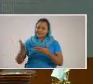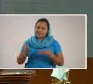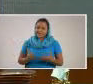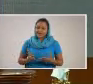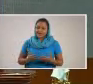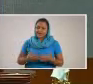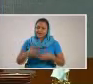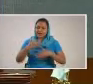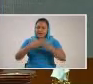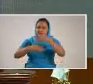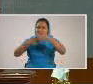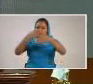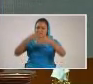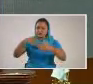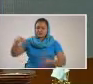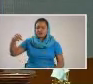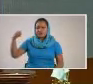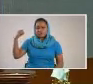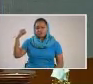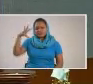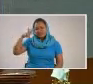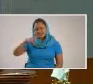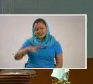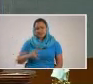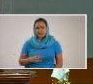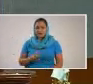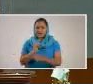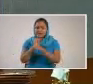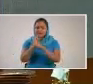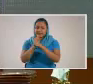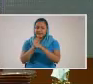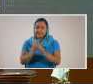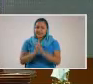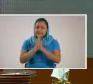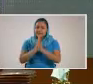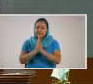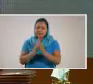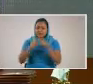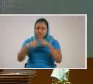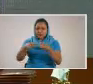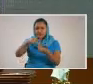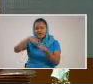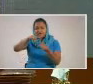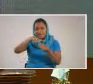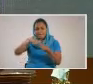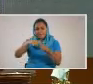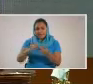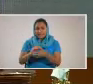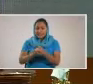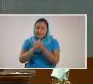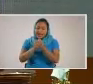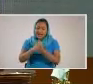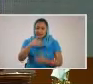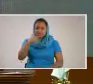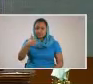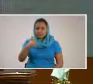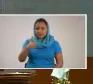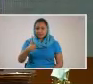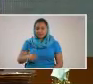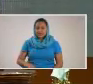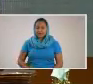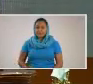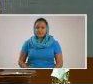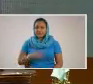y gracia a tu iglesia. Te rogamos por su familia, su esposa, nuestra madre, hermana Leti de Enríquez,